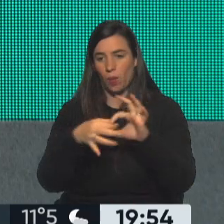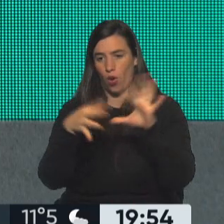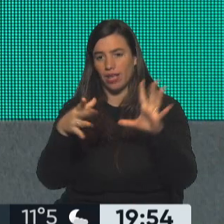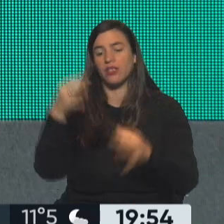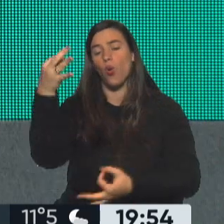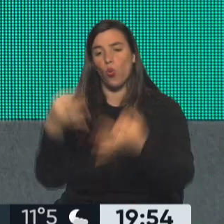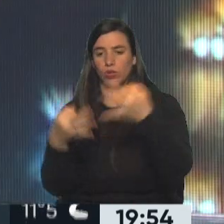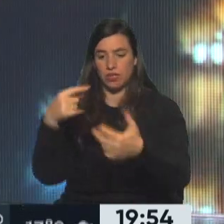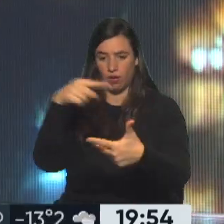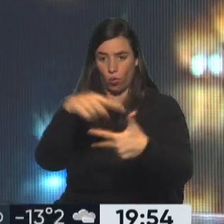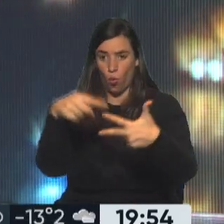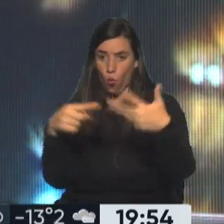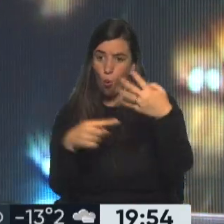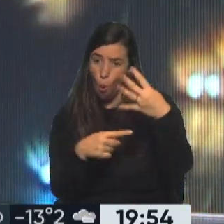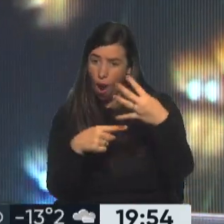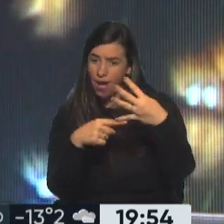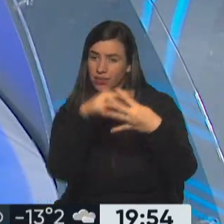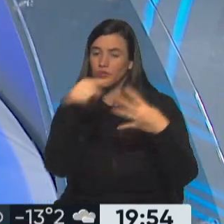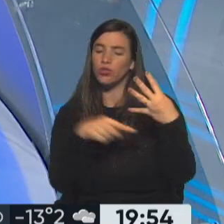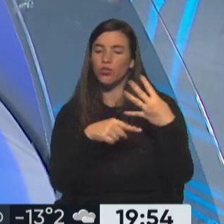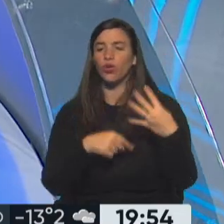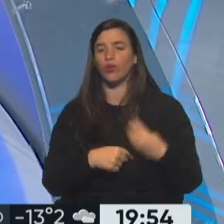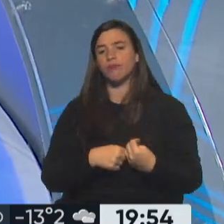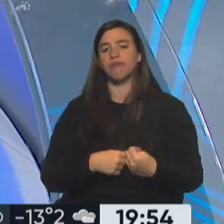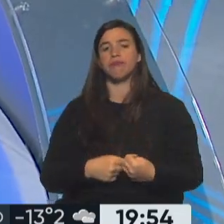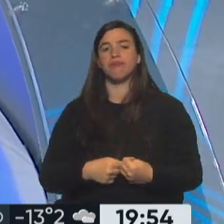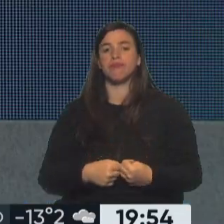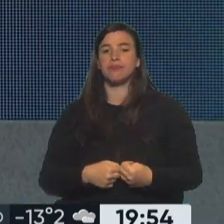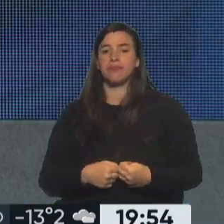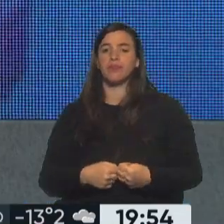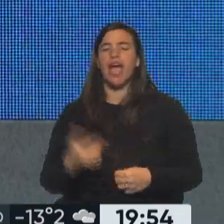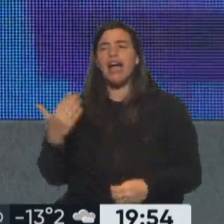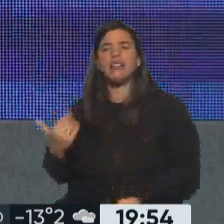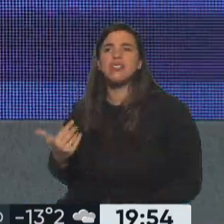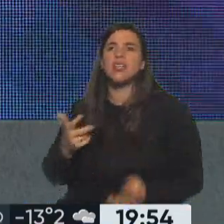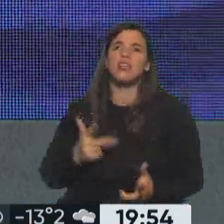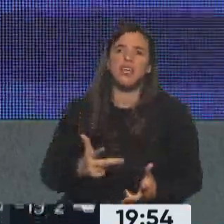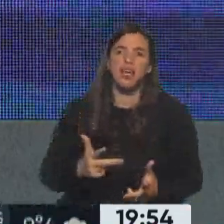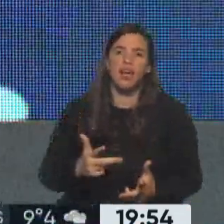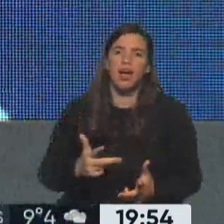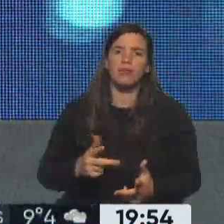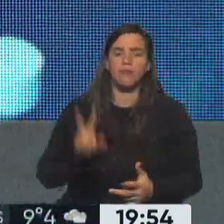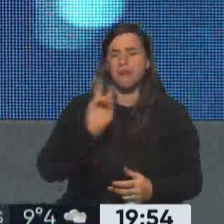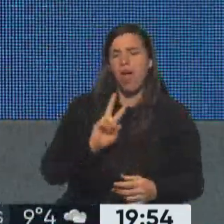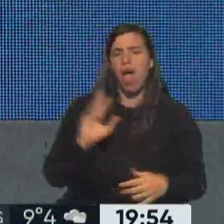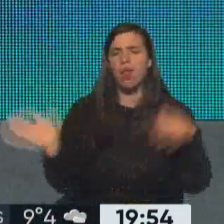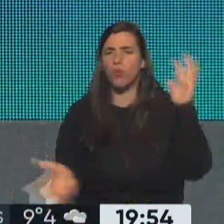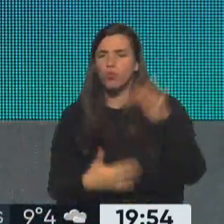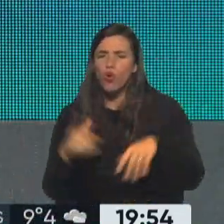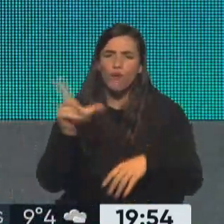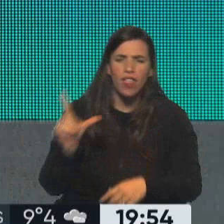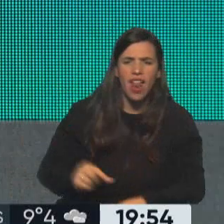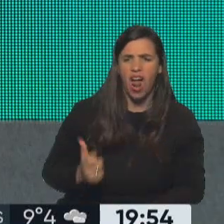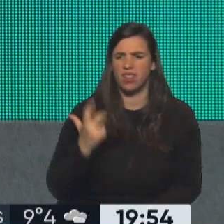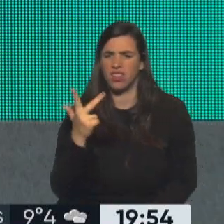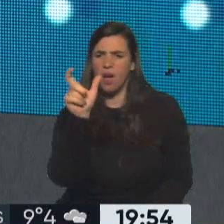¿no? Fueron como los 4 cimientos del programa. Fue suficiente que el día de ayer le dijeran, mira, la Revolución Federal son 3 tipos nada más. Todo